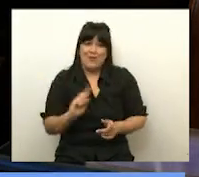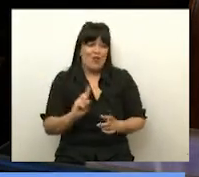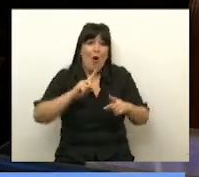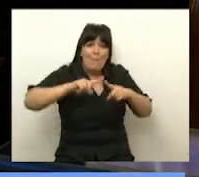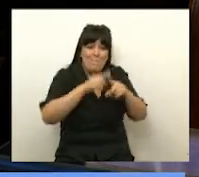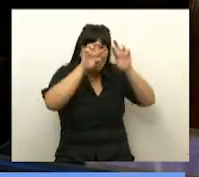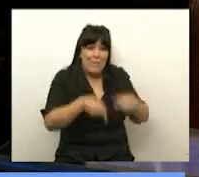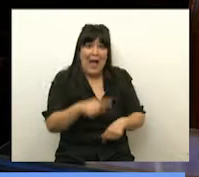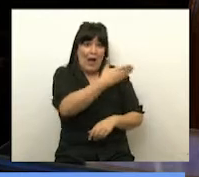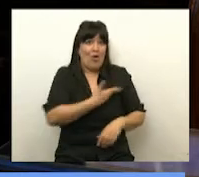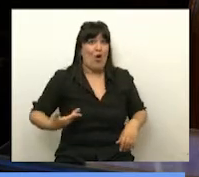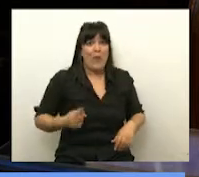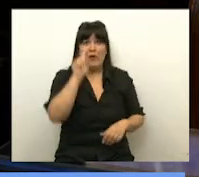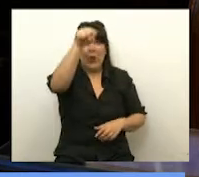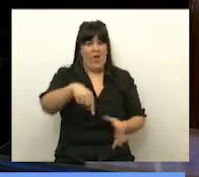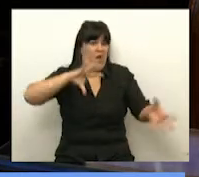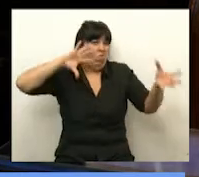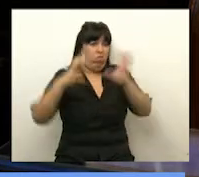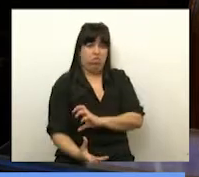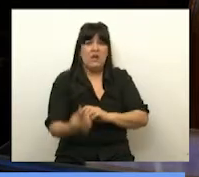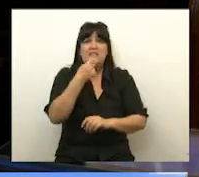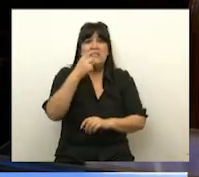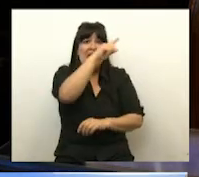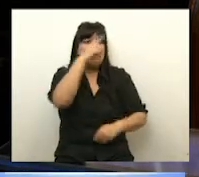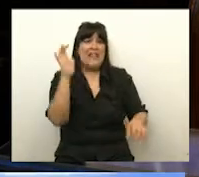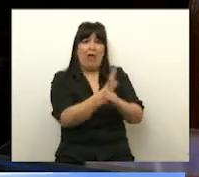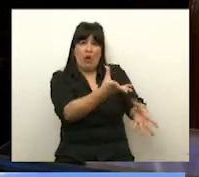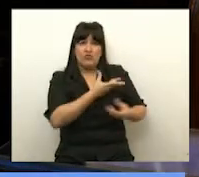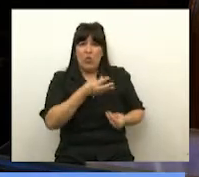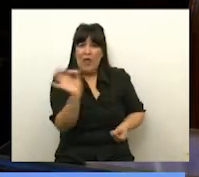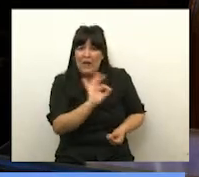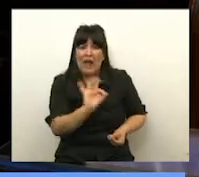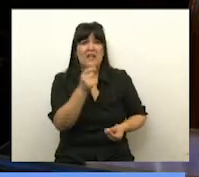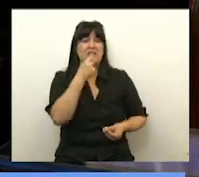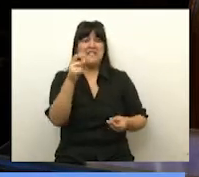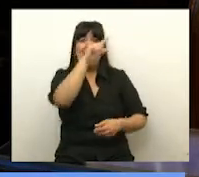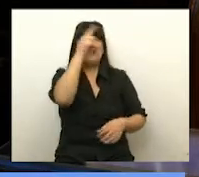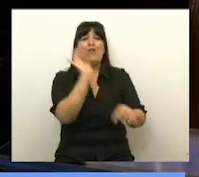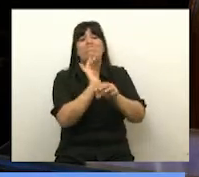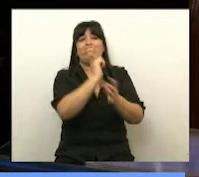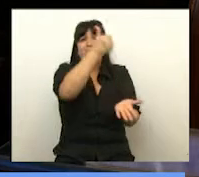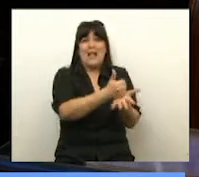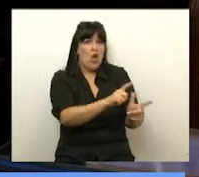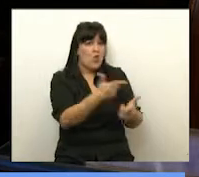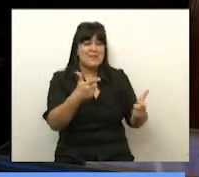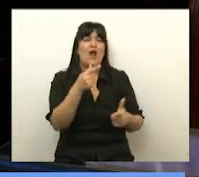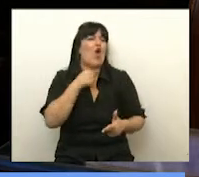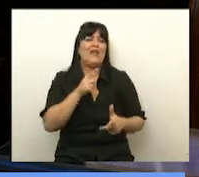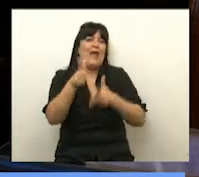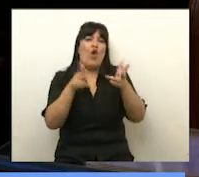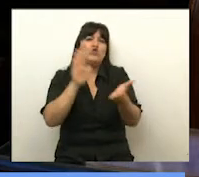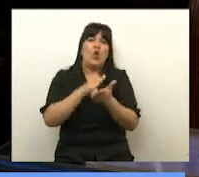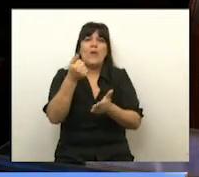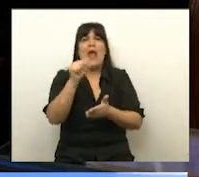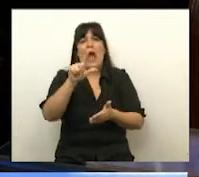regiones, que si no tenemos el Estado, si el Estado no nos ayuda, si el Estado no está presente, no quiero volver a Alberdi, pero de alguna manera creo que